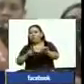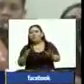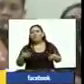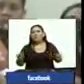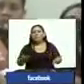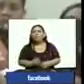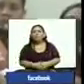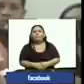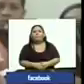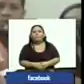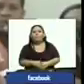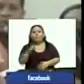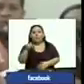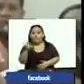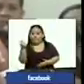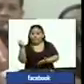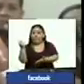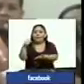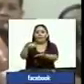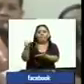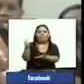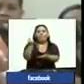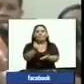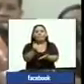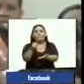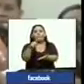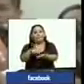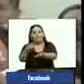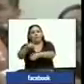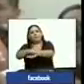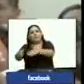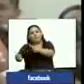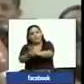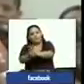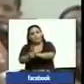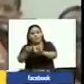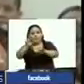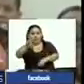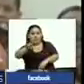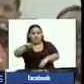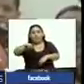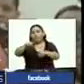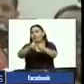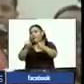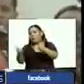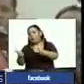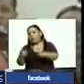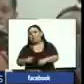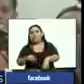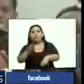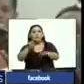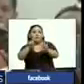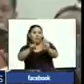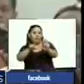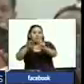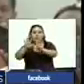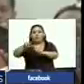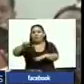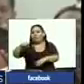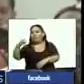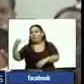la asignación de la Asamblea Legislativa de 3 millones 69 mil dólares que fueron